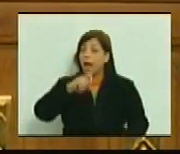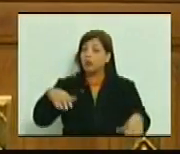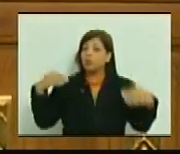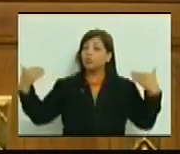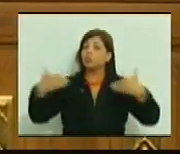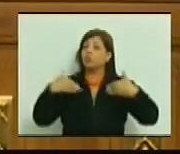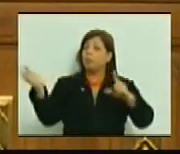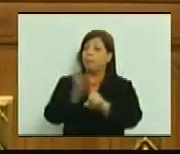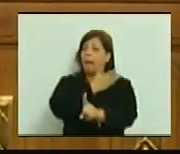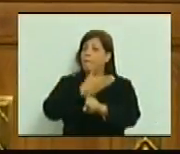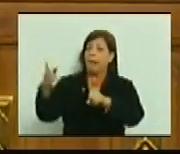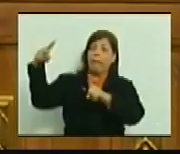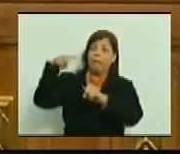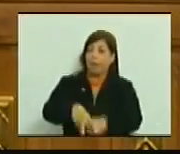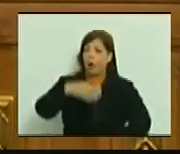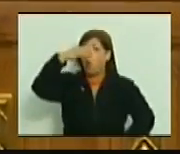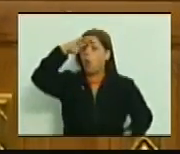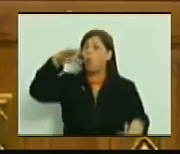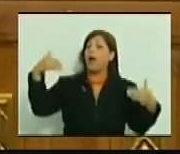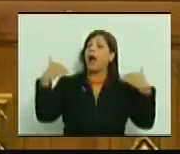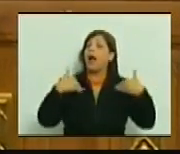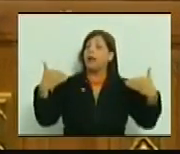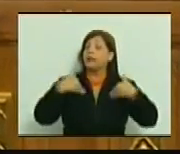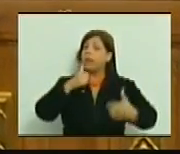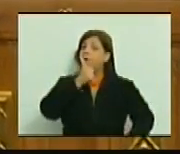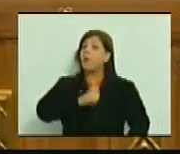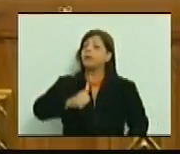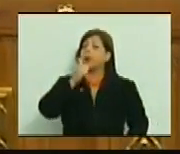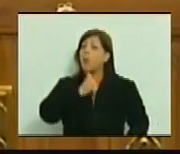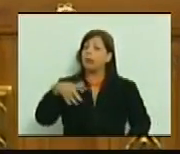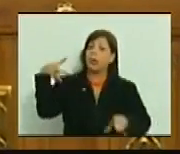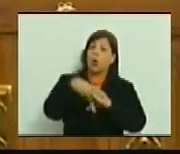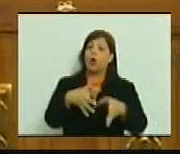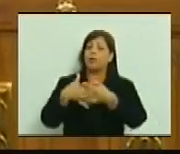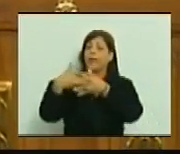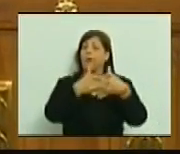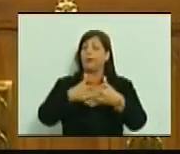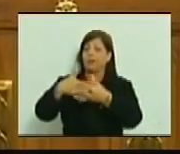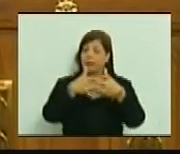el criminal bloqueo imperialista.